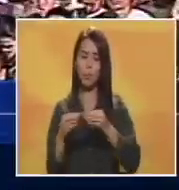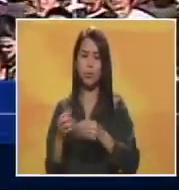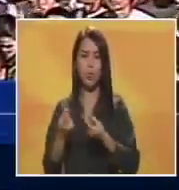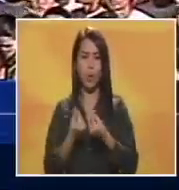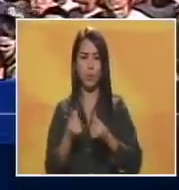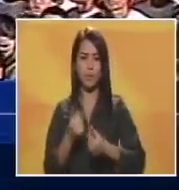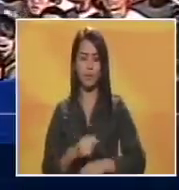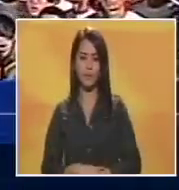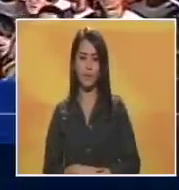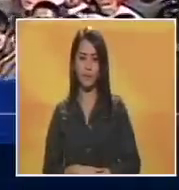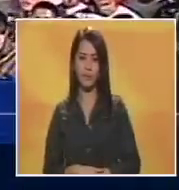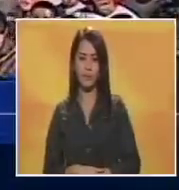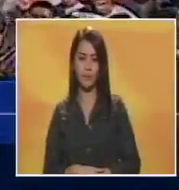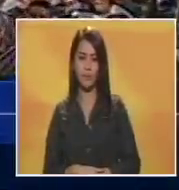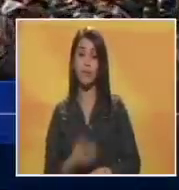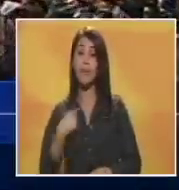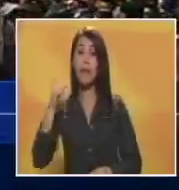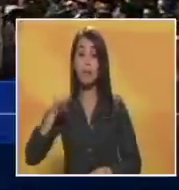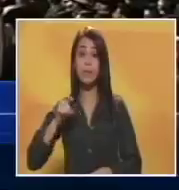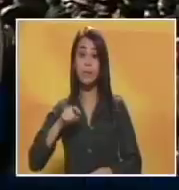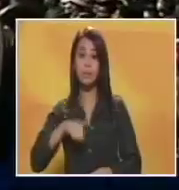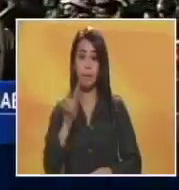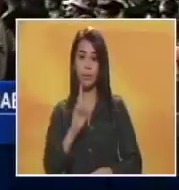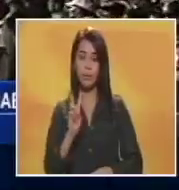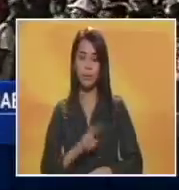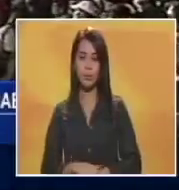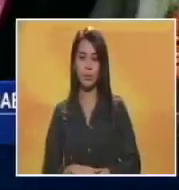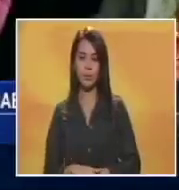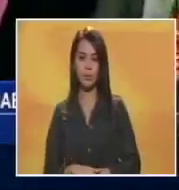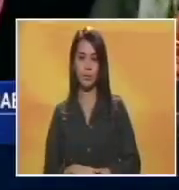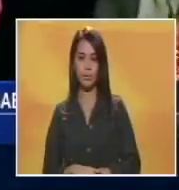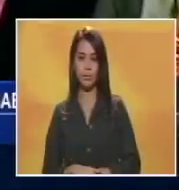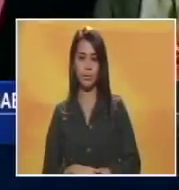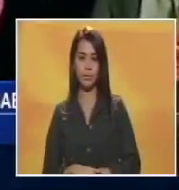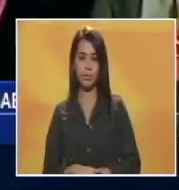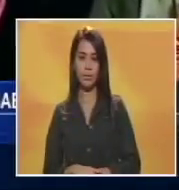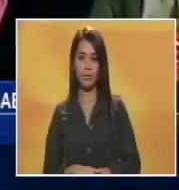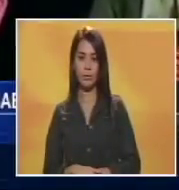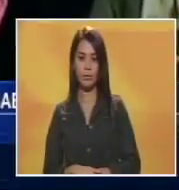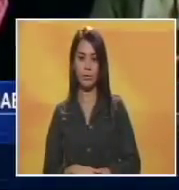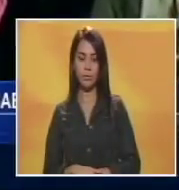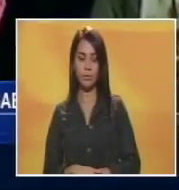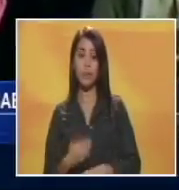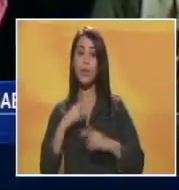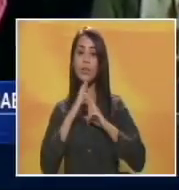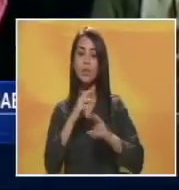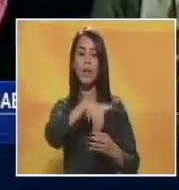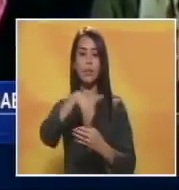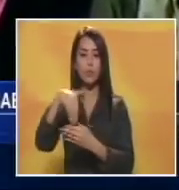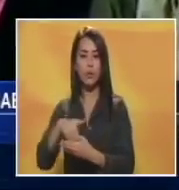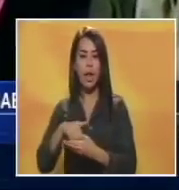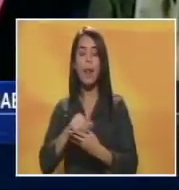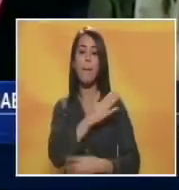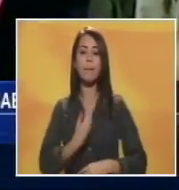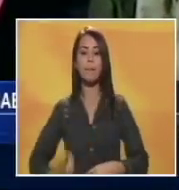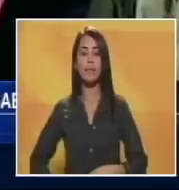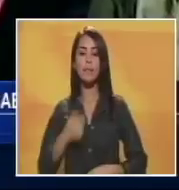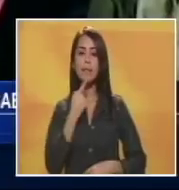saneamiento de la economía, a la persecución de las mafias criminales. Ustedes me verán por todo el país en gobierno de